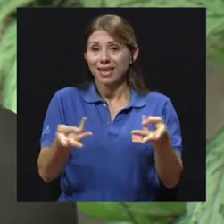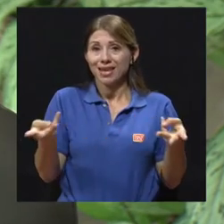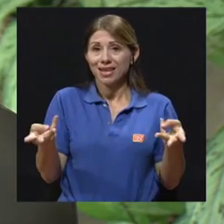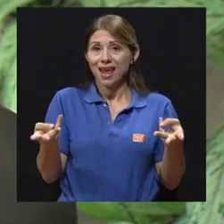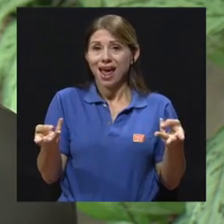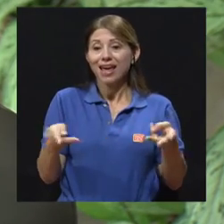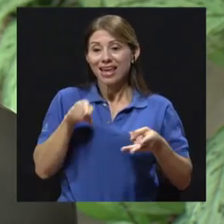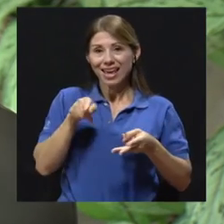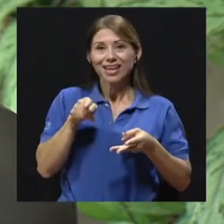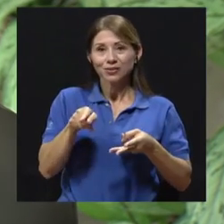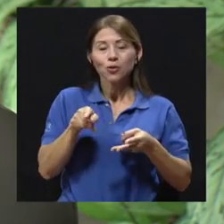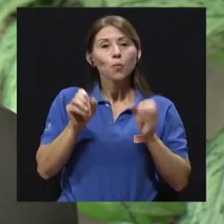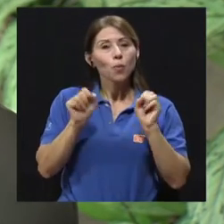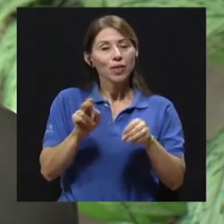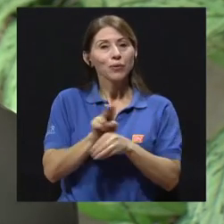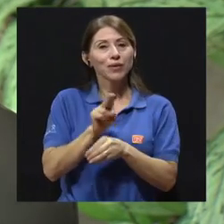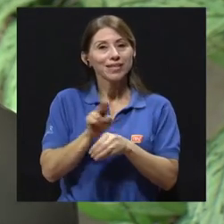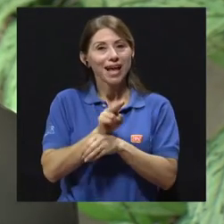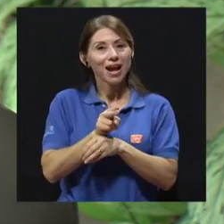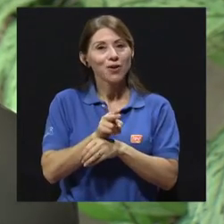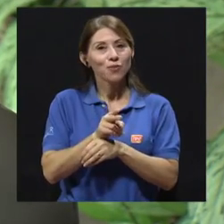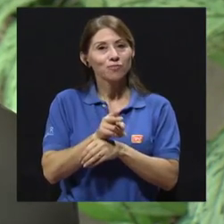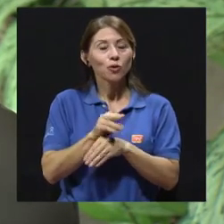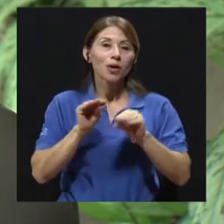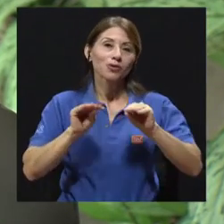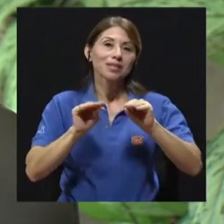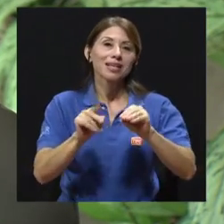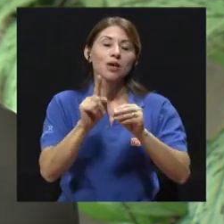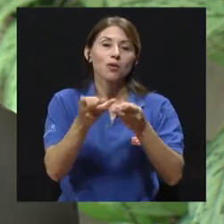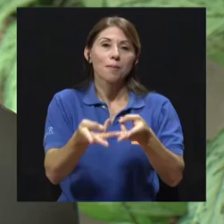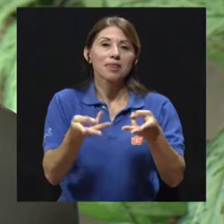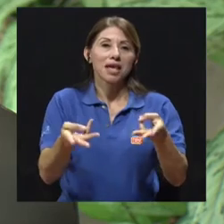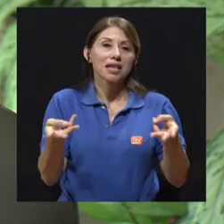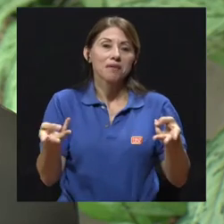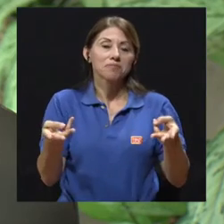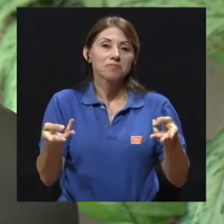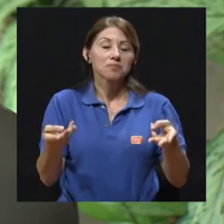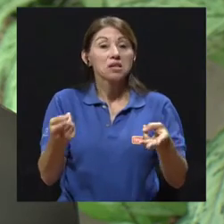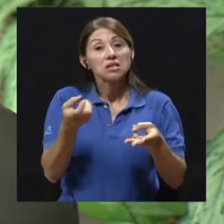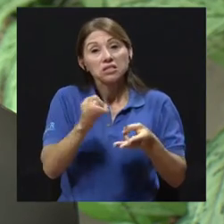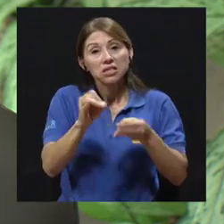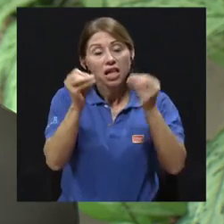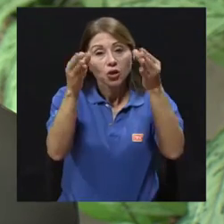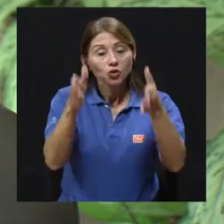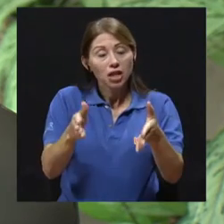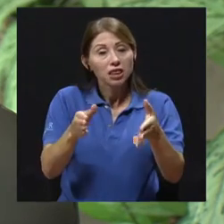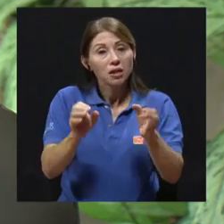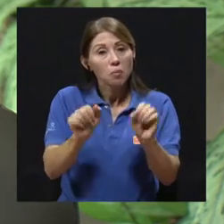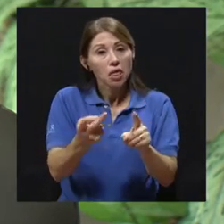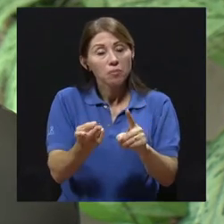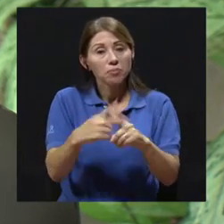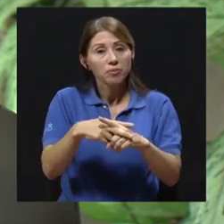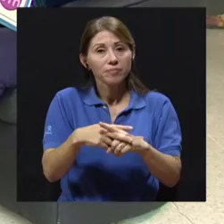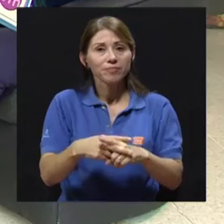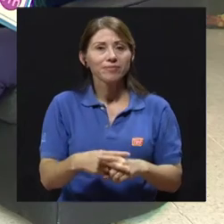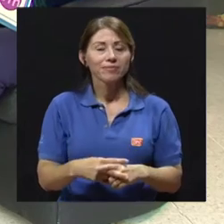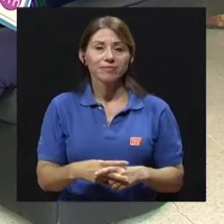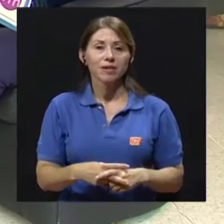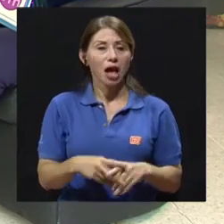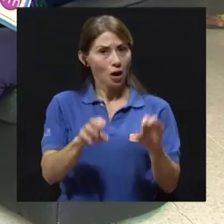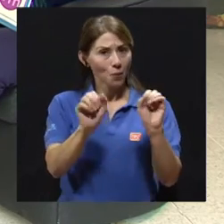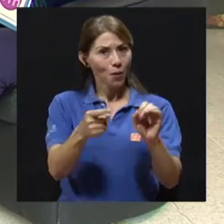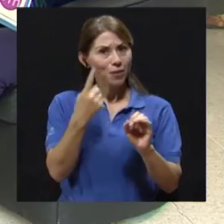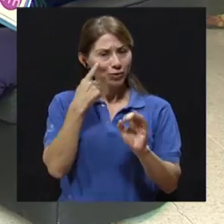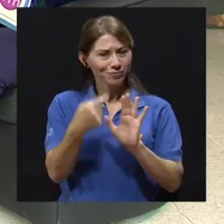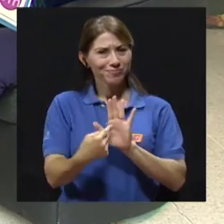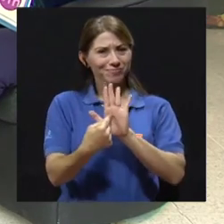transversal, pero sí se pasa dependiendo del docente si quiere pues llevarlo a cabo, ¿verdad? Sería bueno, Saúl, otra vez para que